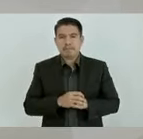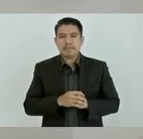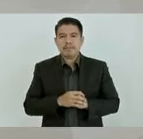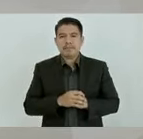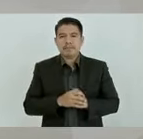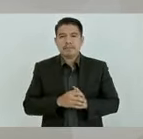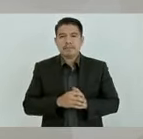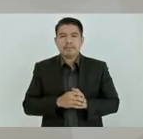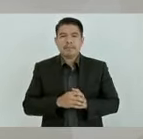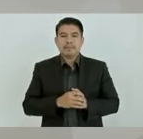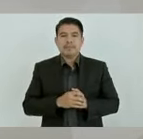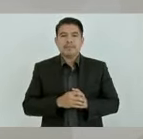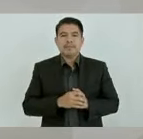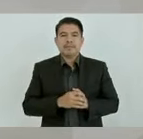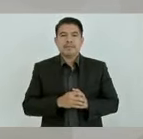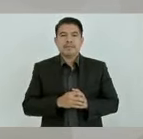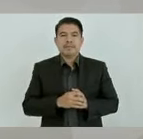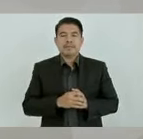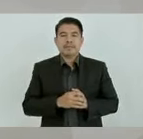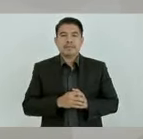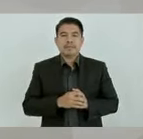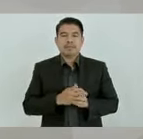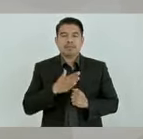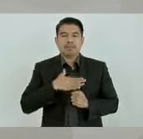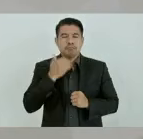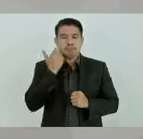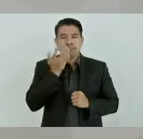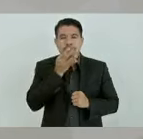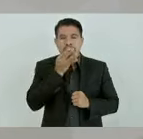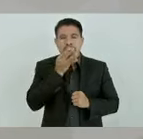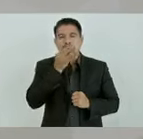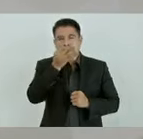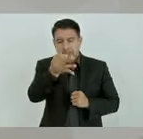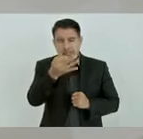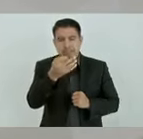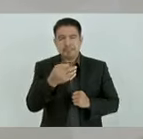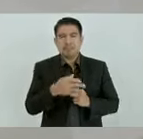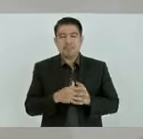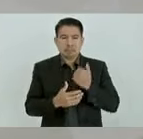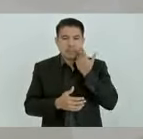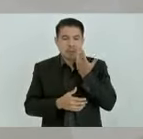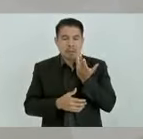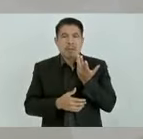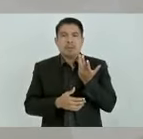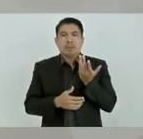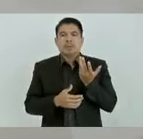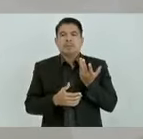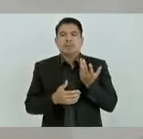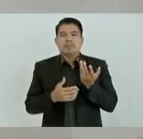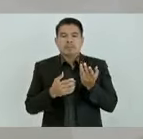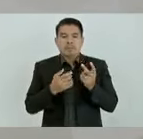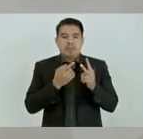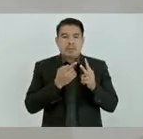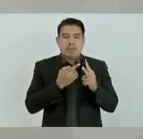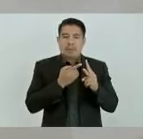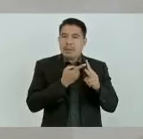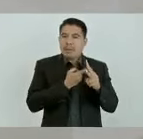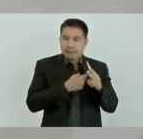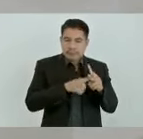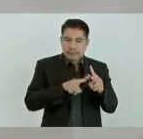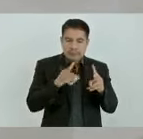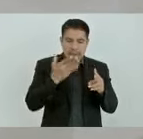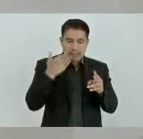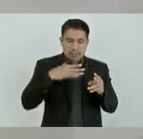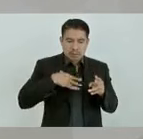quiero decir que Chiapas ha tenido, desde que inicié mi gobierno,